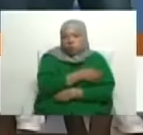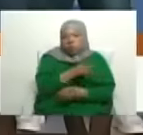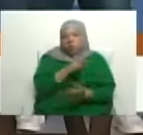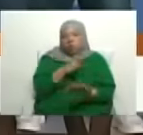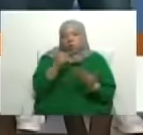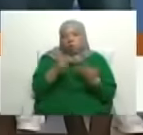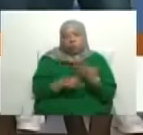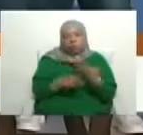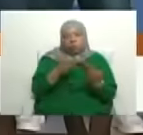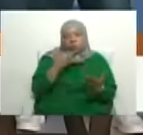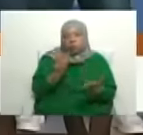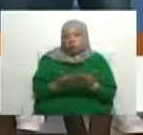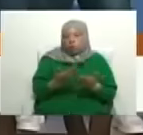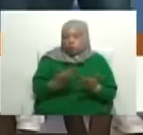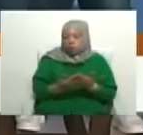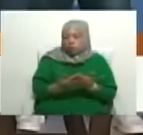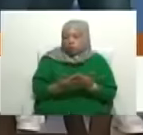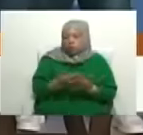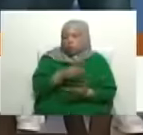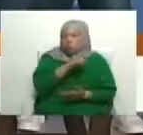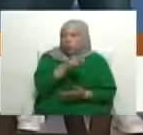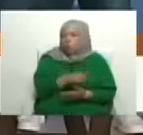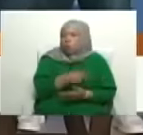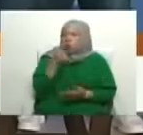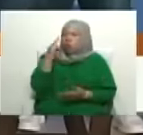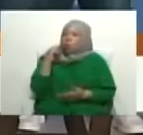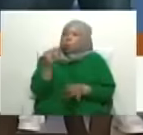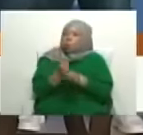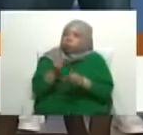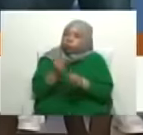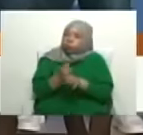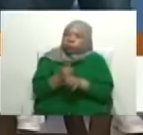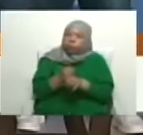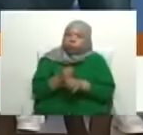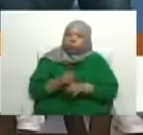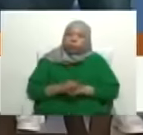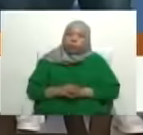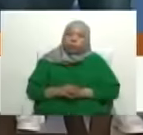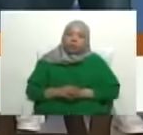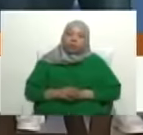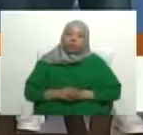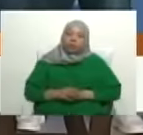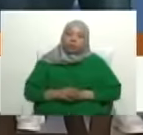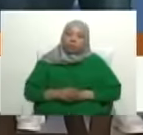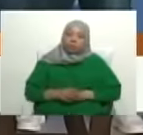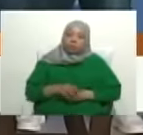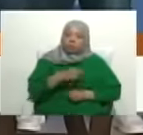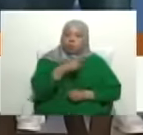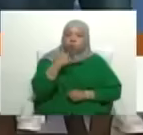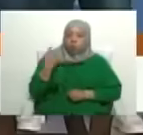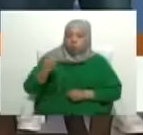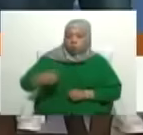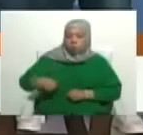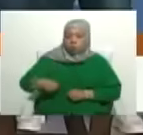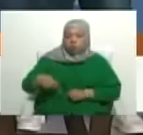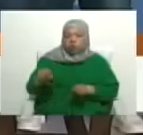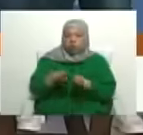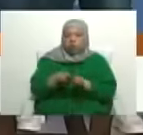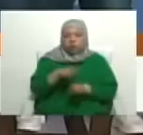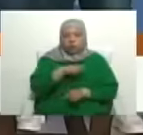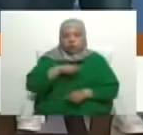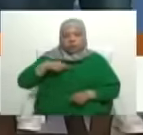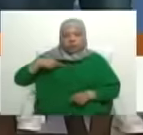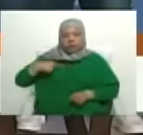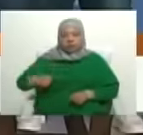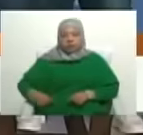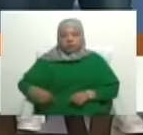proponemos una fuerza multifactorial de los ejércitos de Rusia y China para que